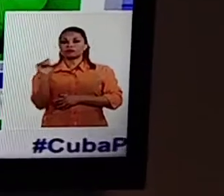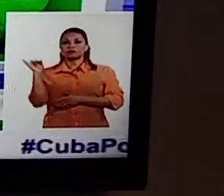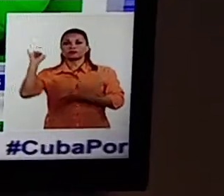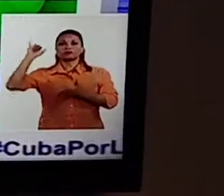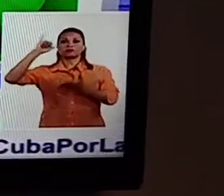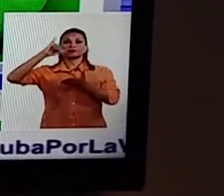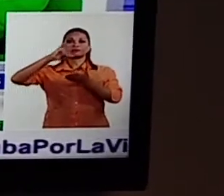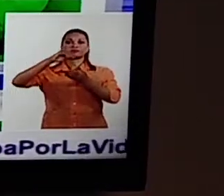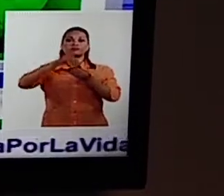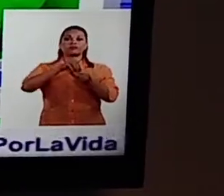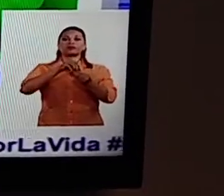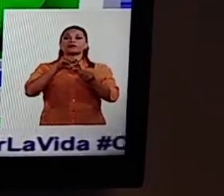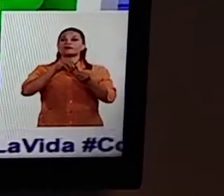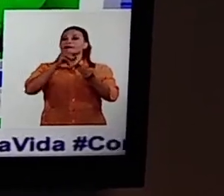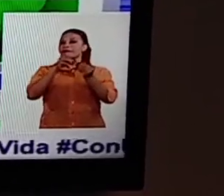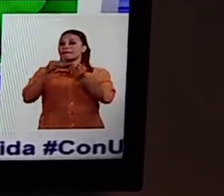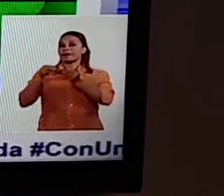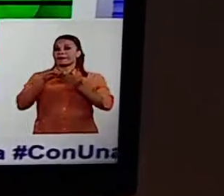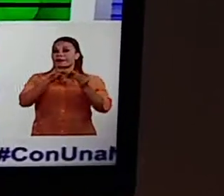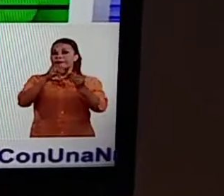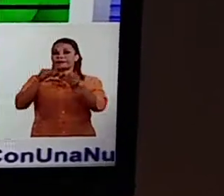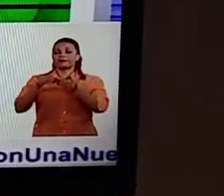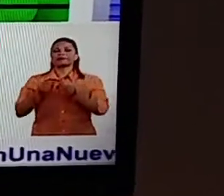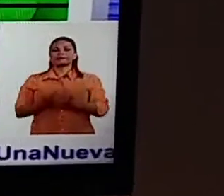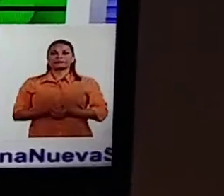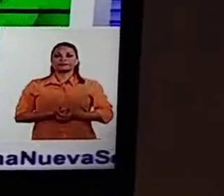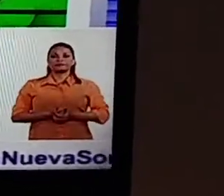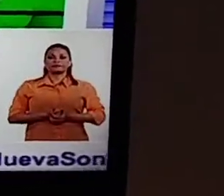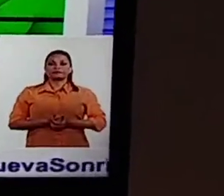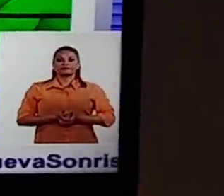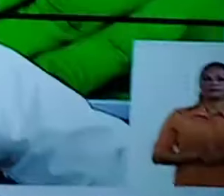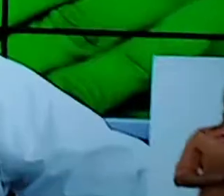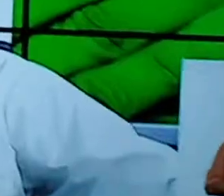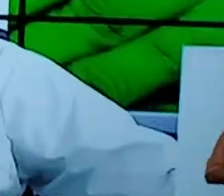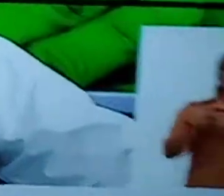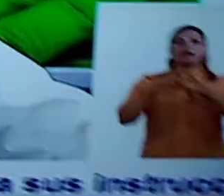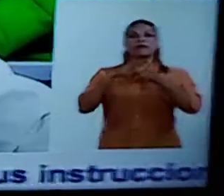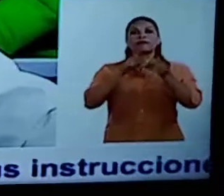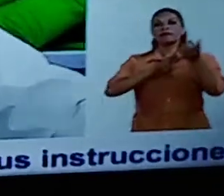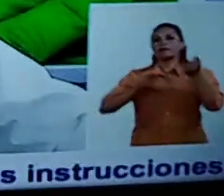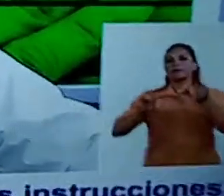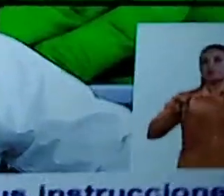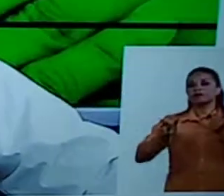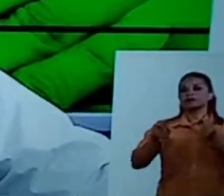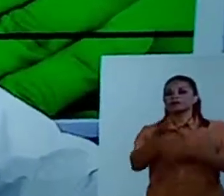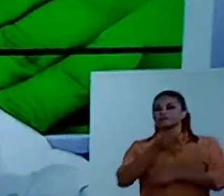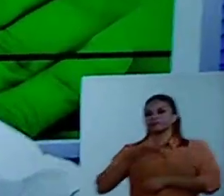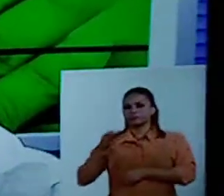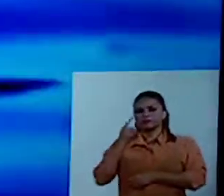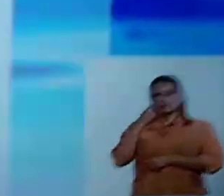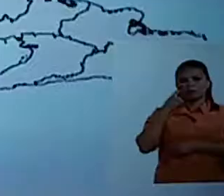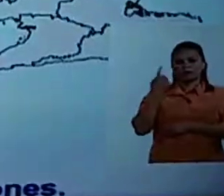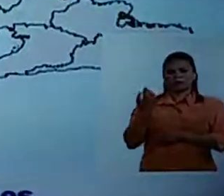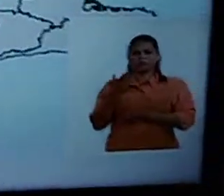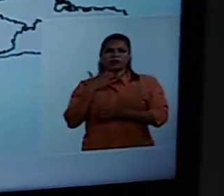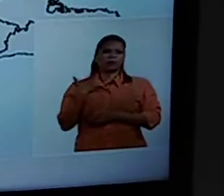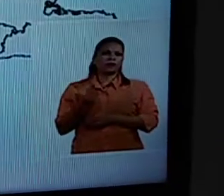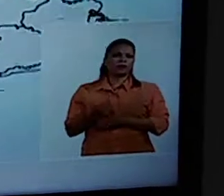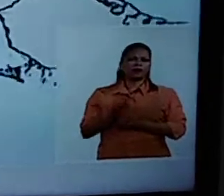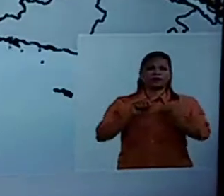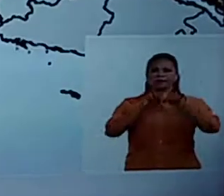y se hizo el diagnóstico por el protocolo establecido. Vamos a ver el comportamiento.